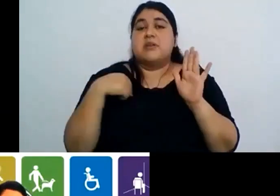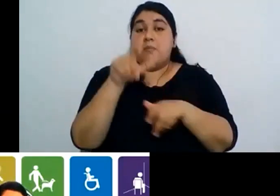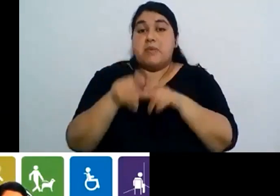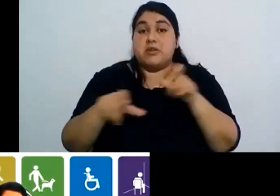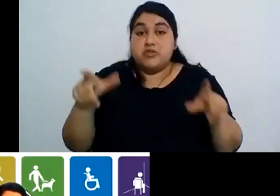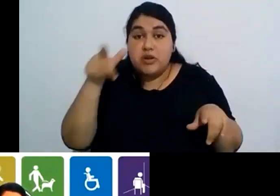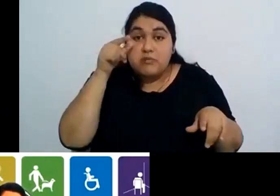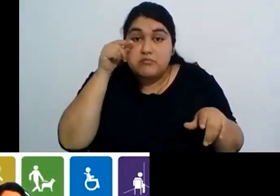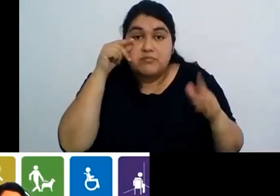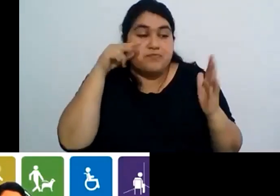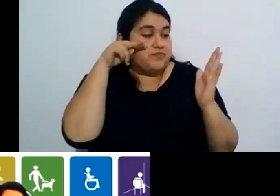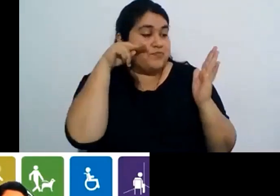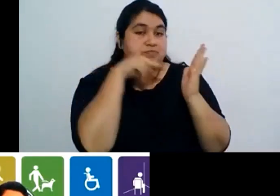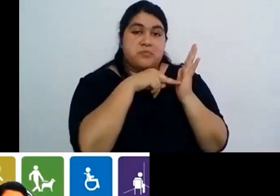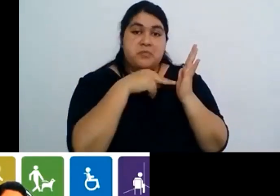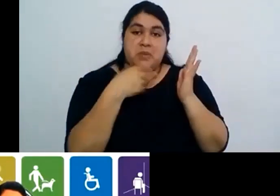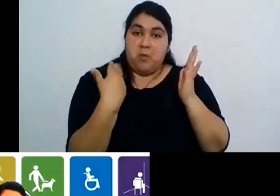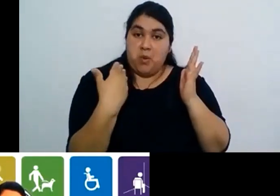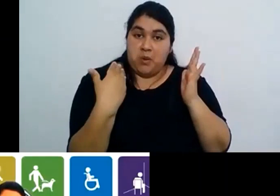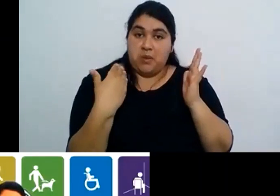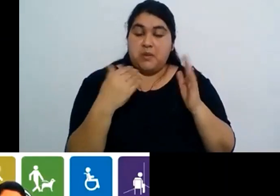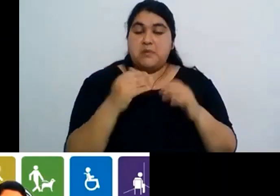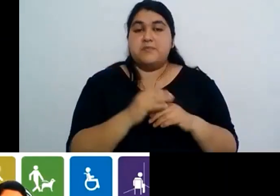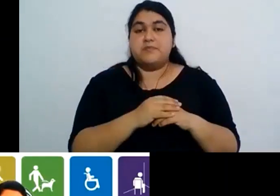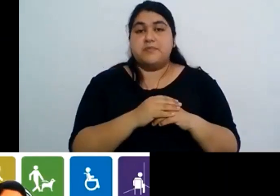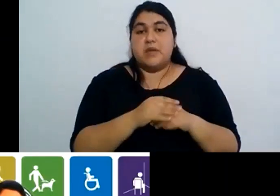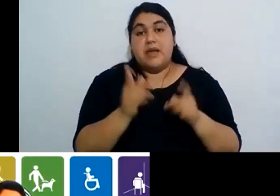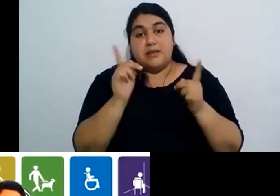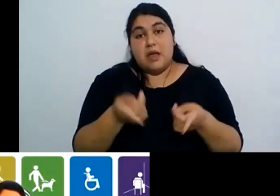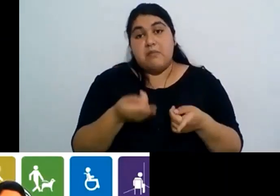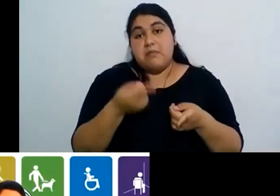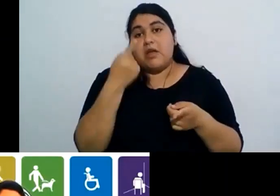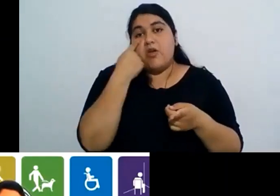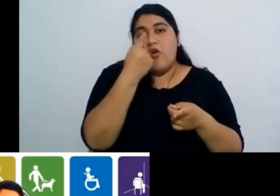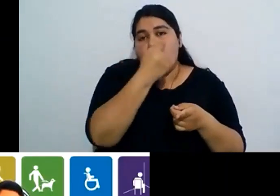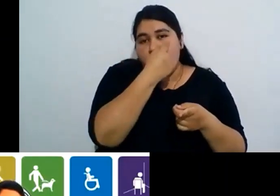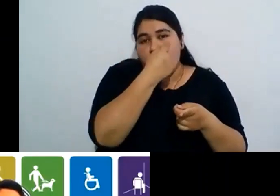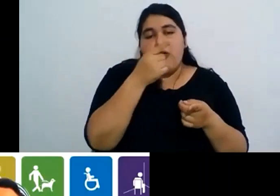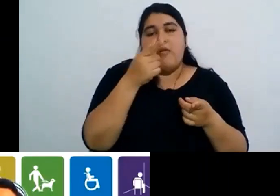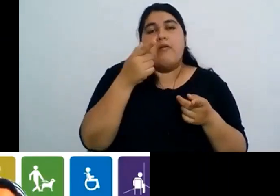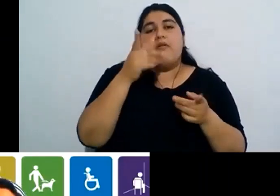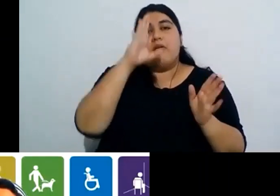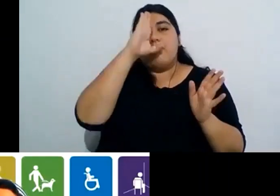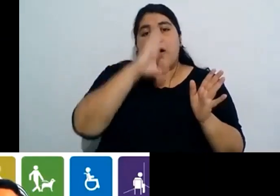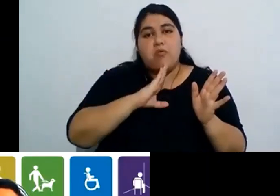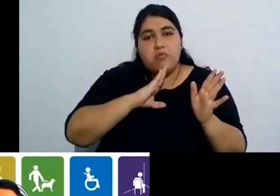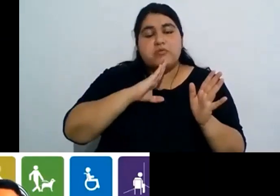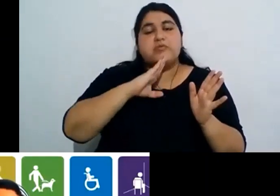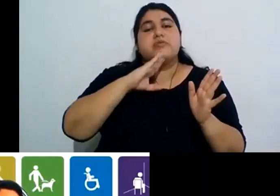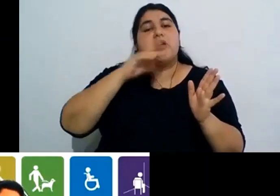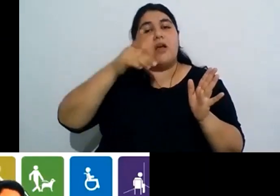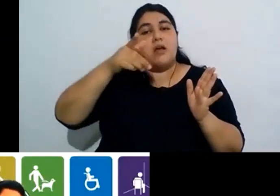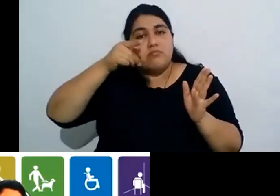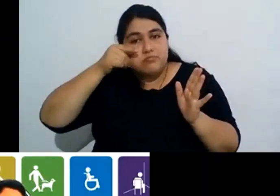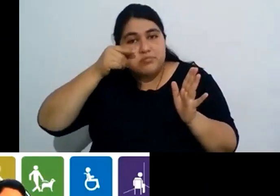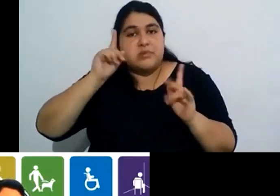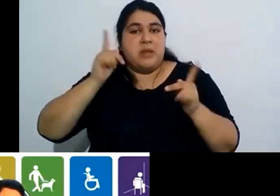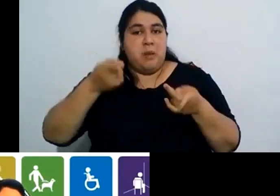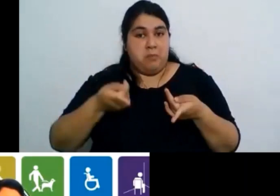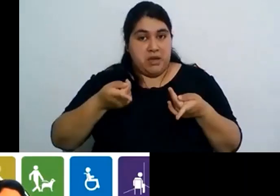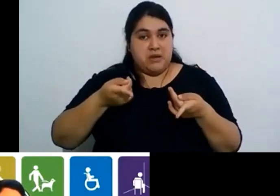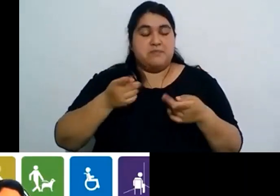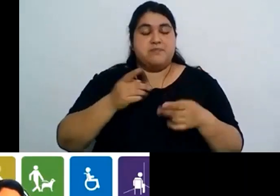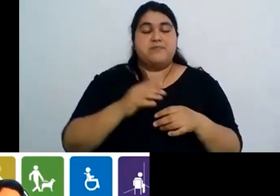baja visión o sordoceguera parcial, es decir, hipoacusia y baja visión.